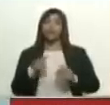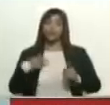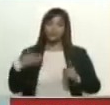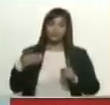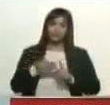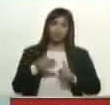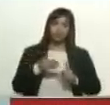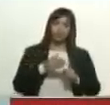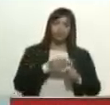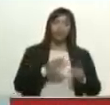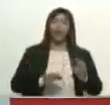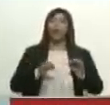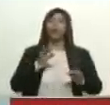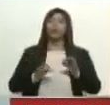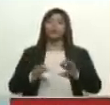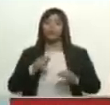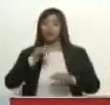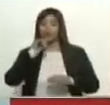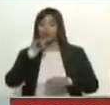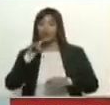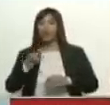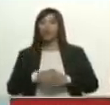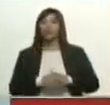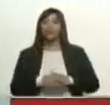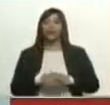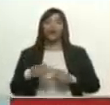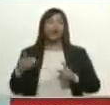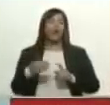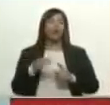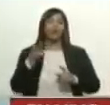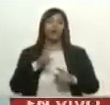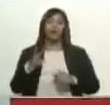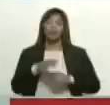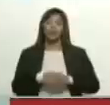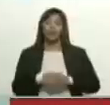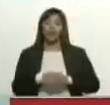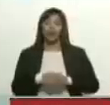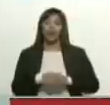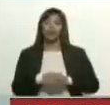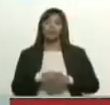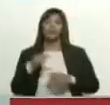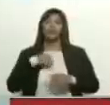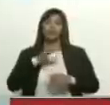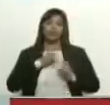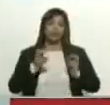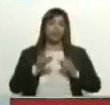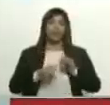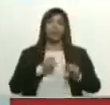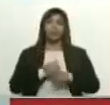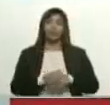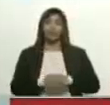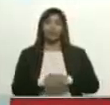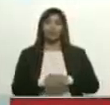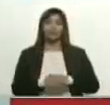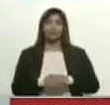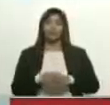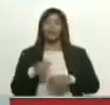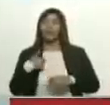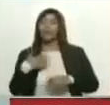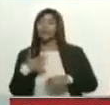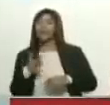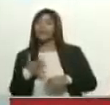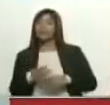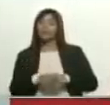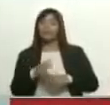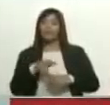persecución judicial, de denuncia contra el Estado venezolano en organismos internacionales, simulando